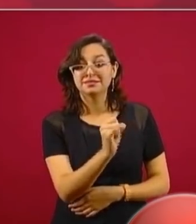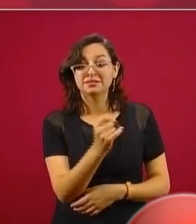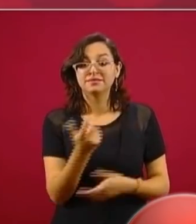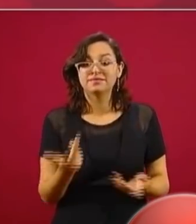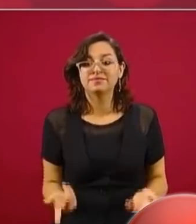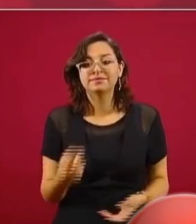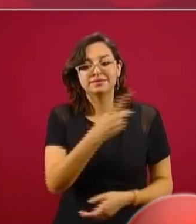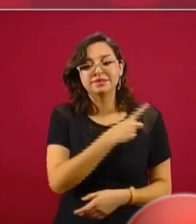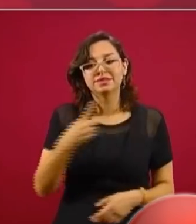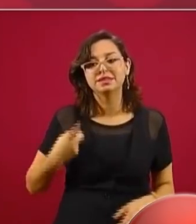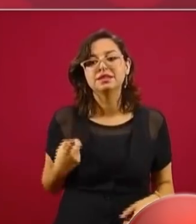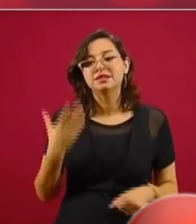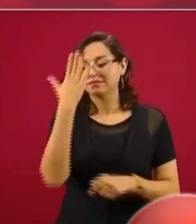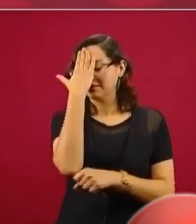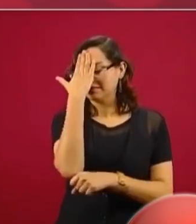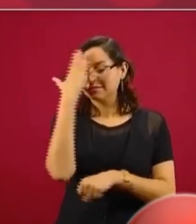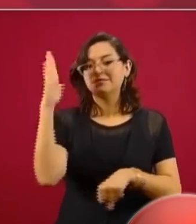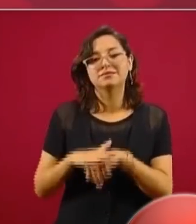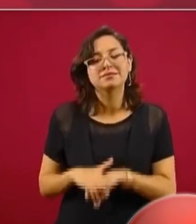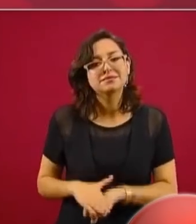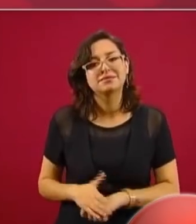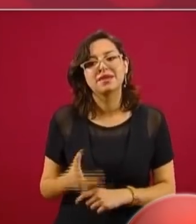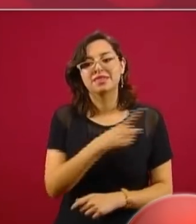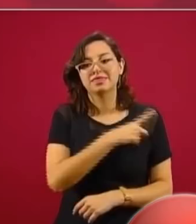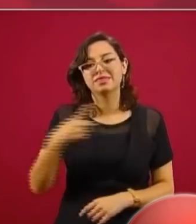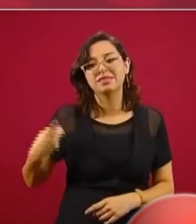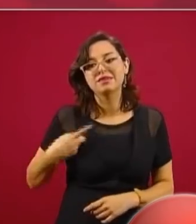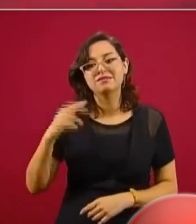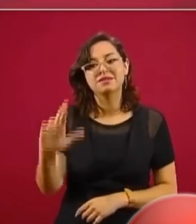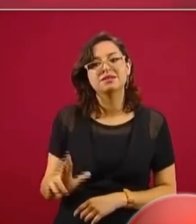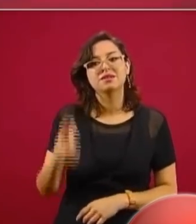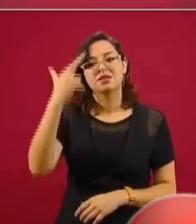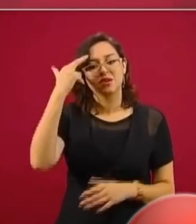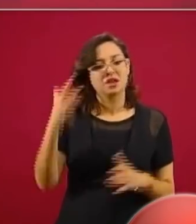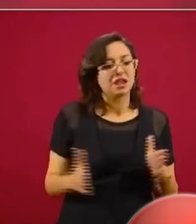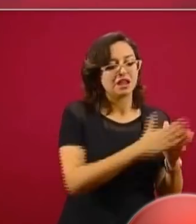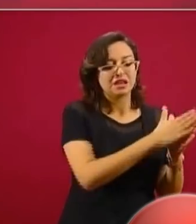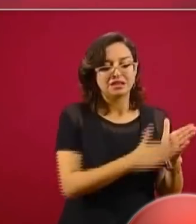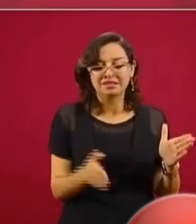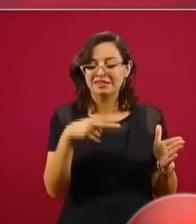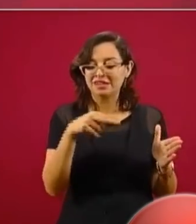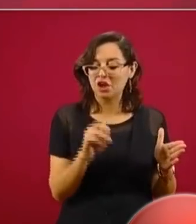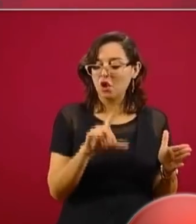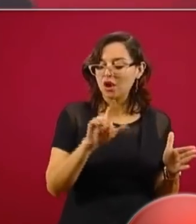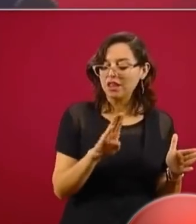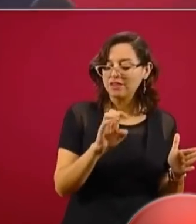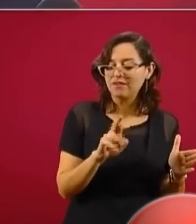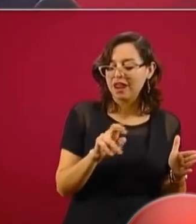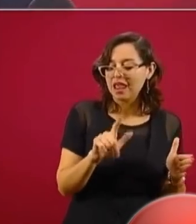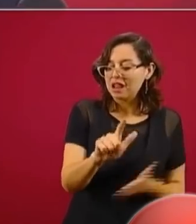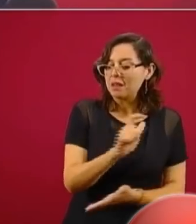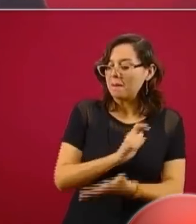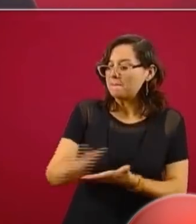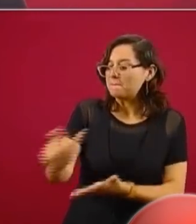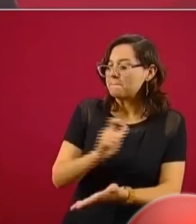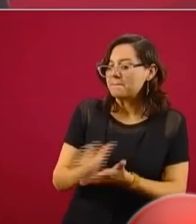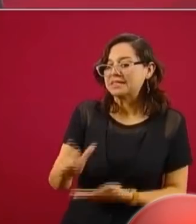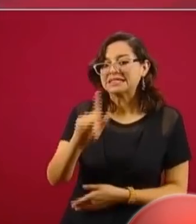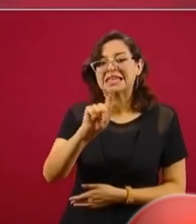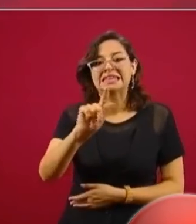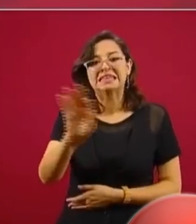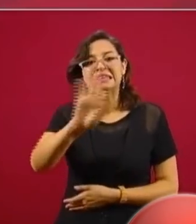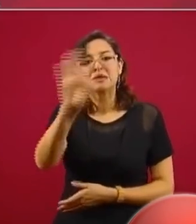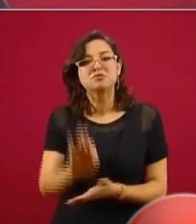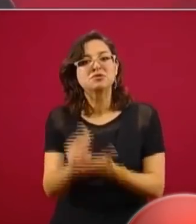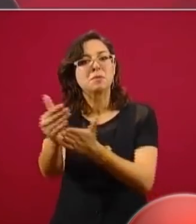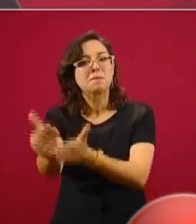que en el tiempo del periodo neoliberal el salario mínimo perdió el 70% de su capacidad